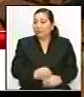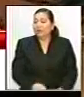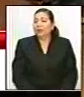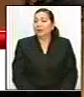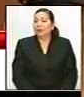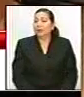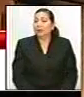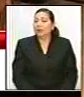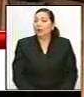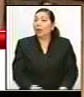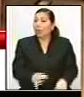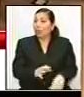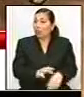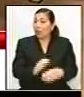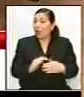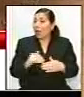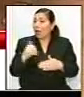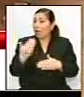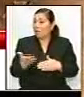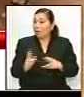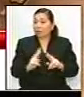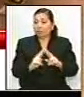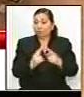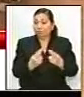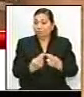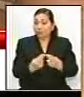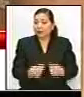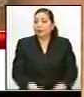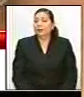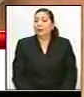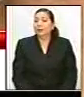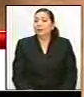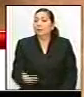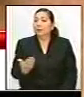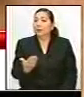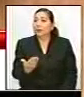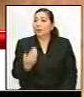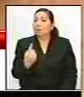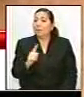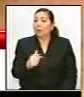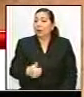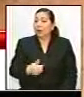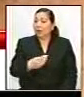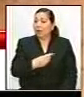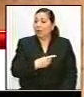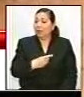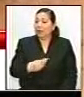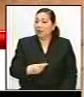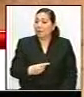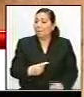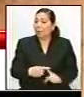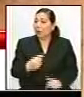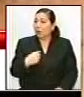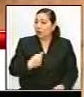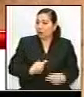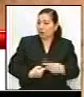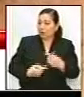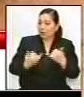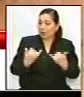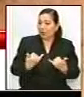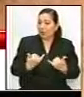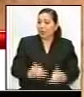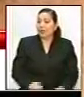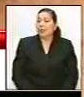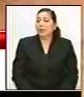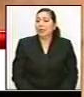día estaban los médicos afuera en una reunión para pedir también una cita con la directora, pero yo vine aquí y me